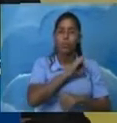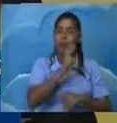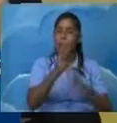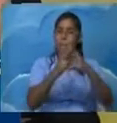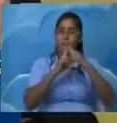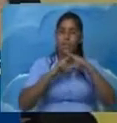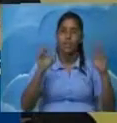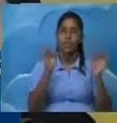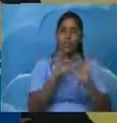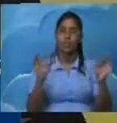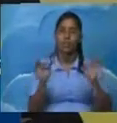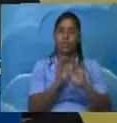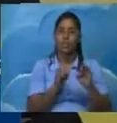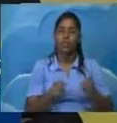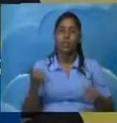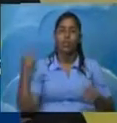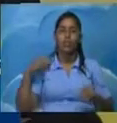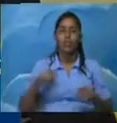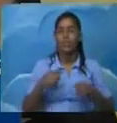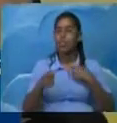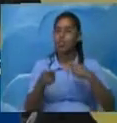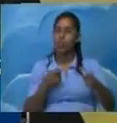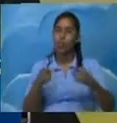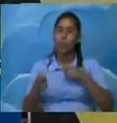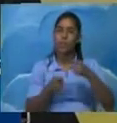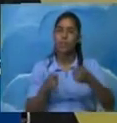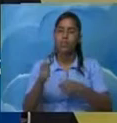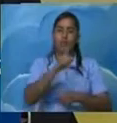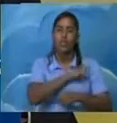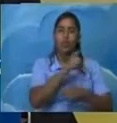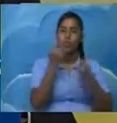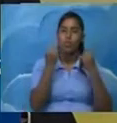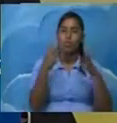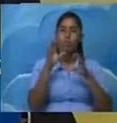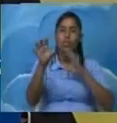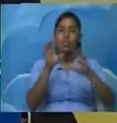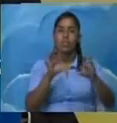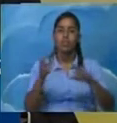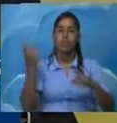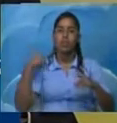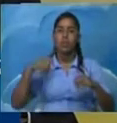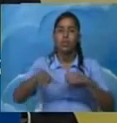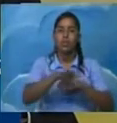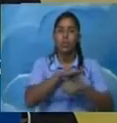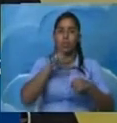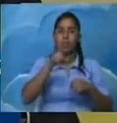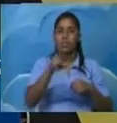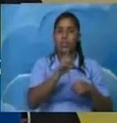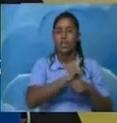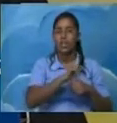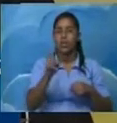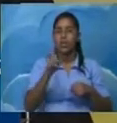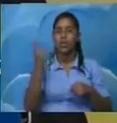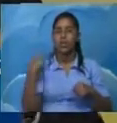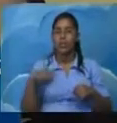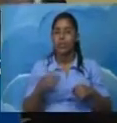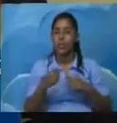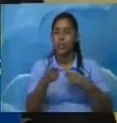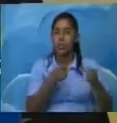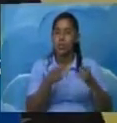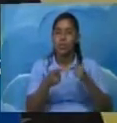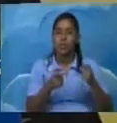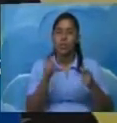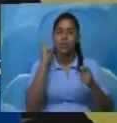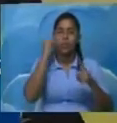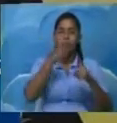prestado. Tendrás dominio de muchas naciones, pero sobre ti no tendrán dominio.